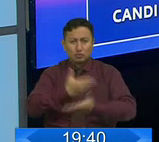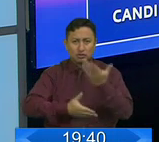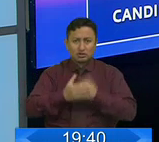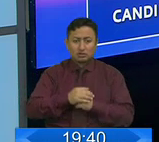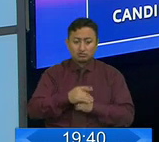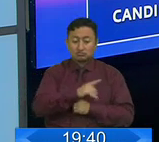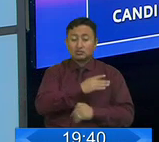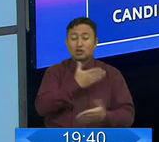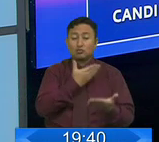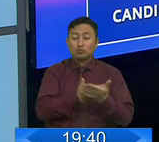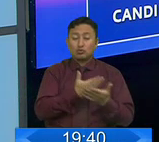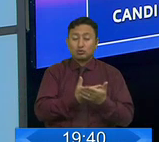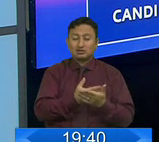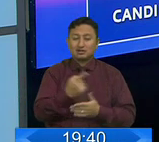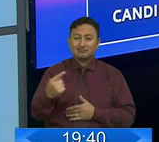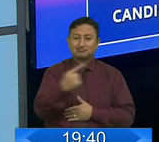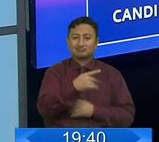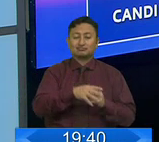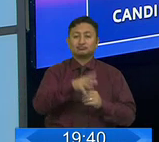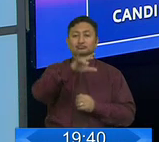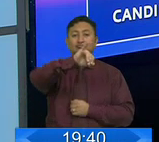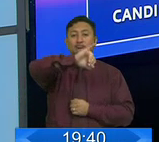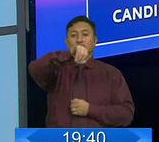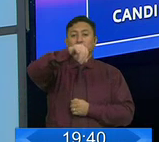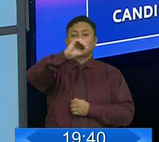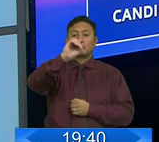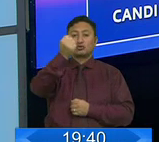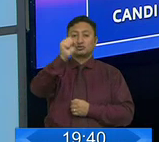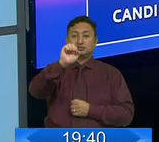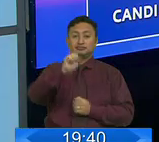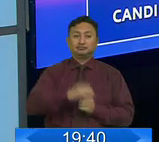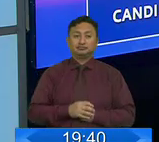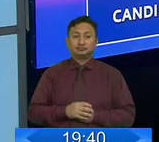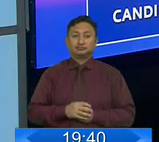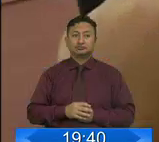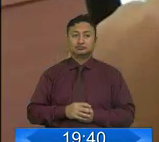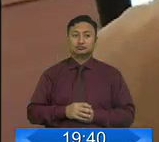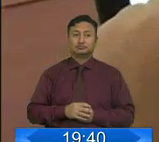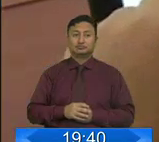la propuesta central de José Inca, candidato a la alcaldía.